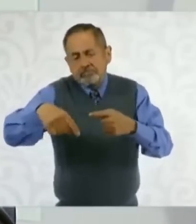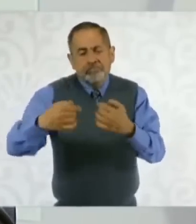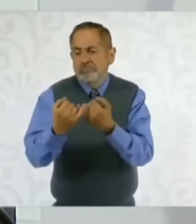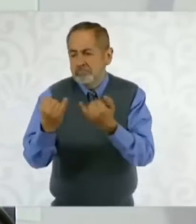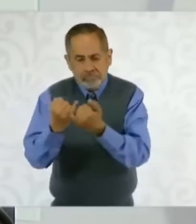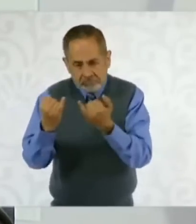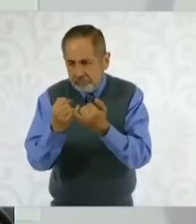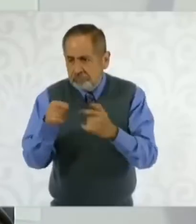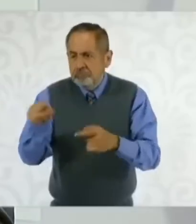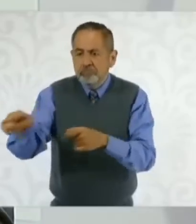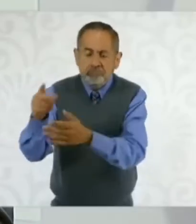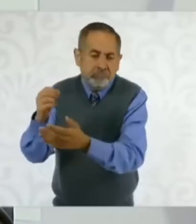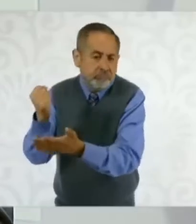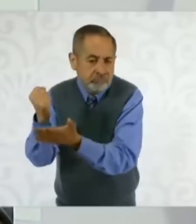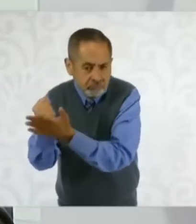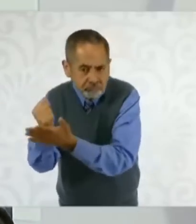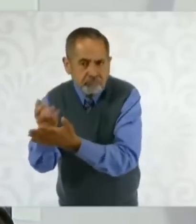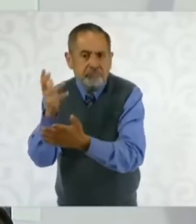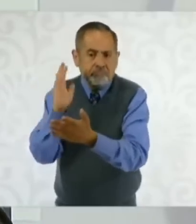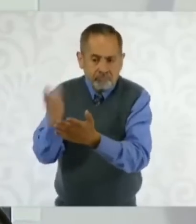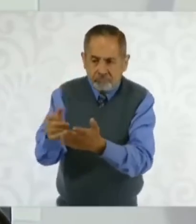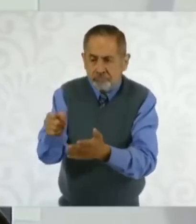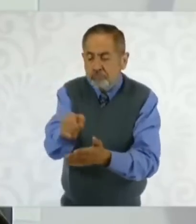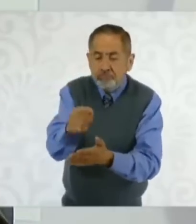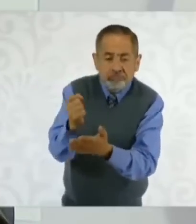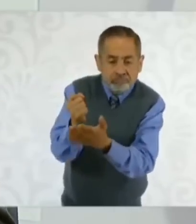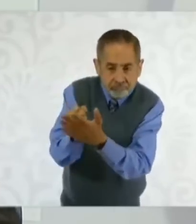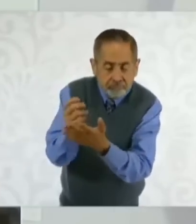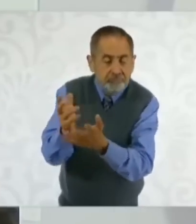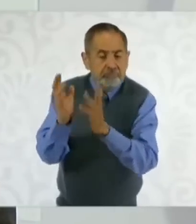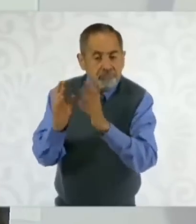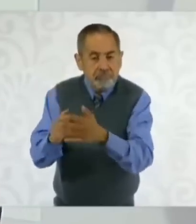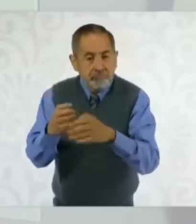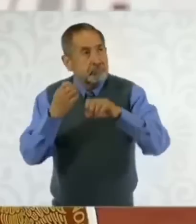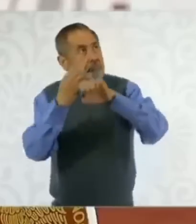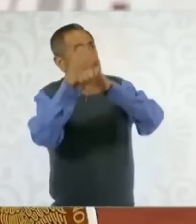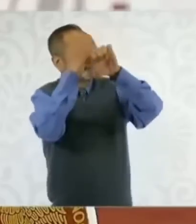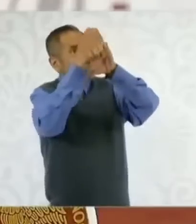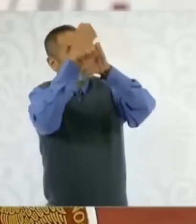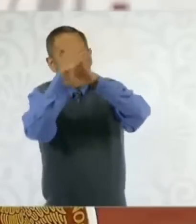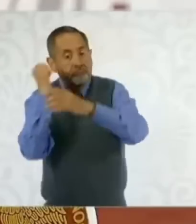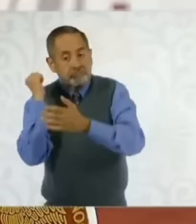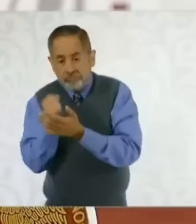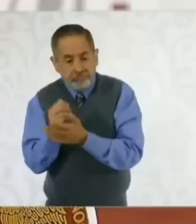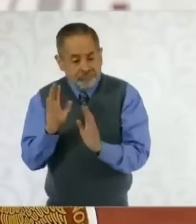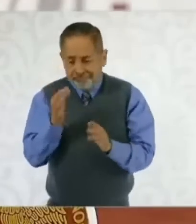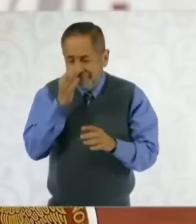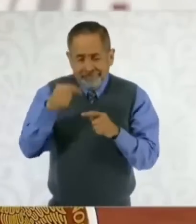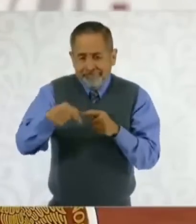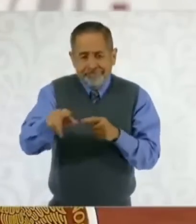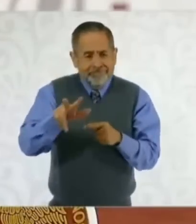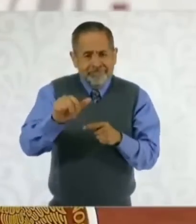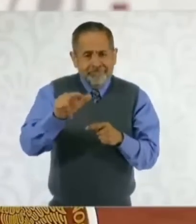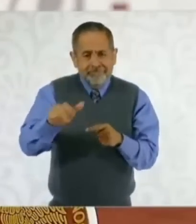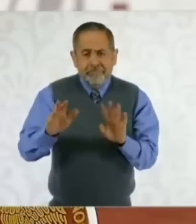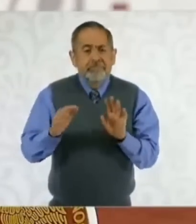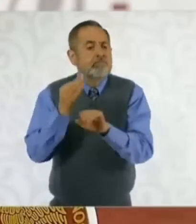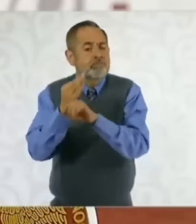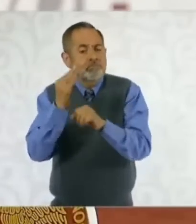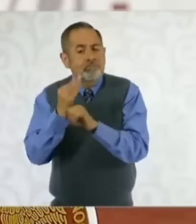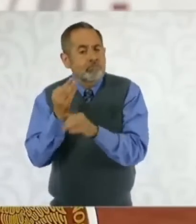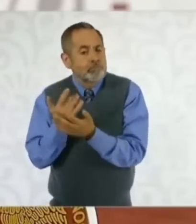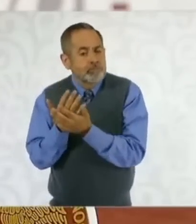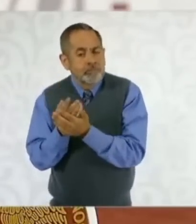en virtud de que el poder reformador de la Constitución está en la etapa final, es decir, en la